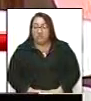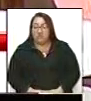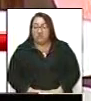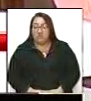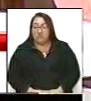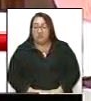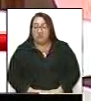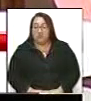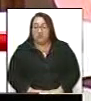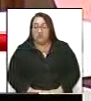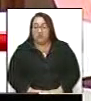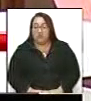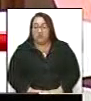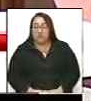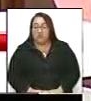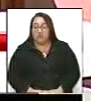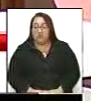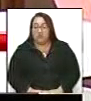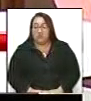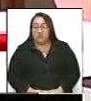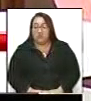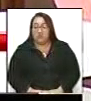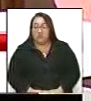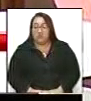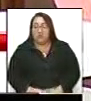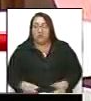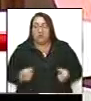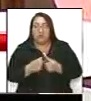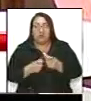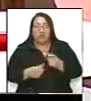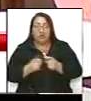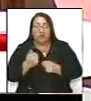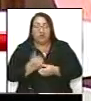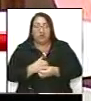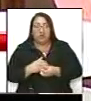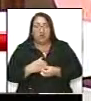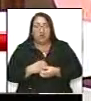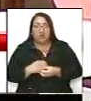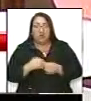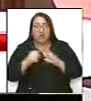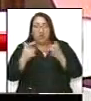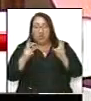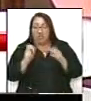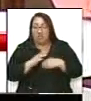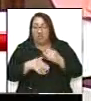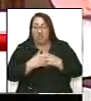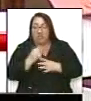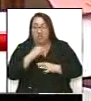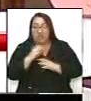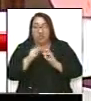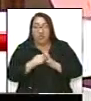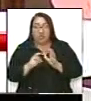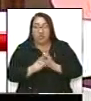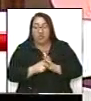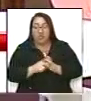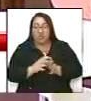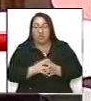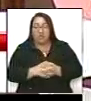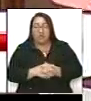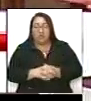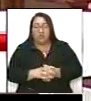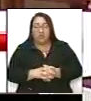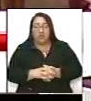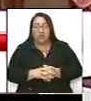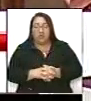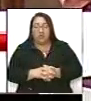Colegas, por favor, nos hemos agrupado alrededor de grandes temas. Todos los proyectos de ley de la Comisión